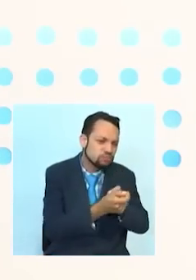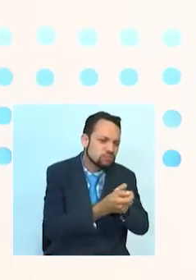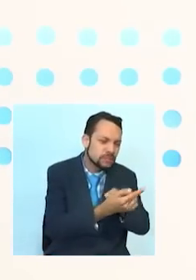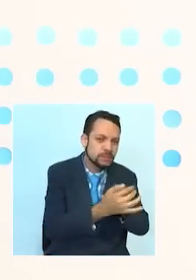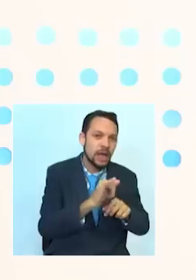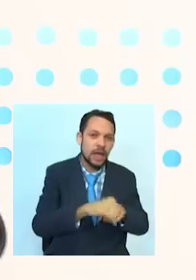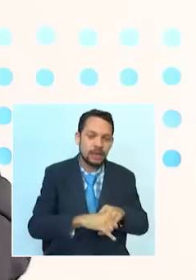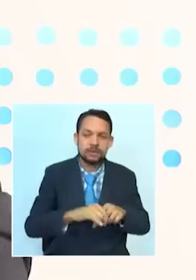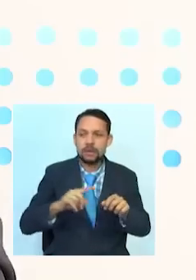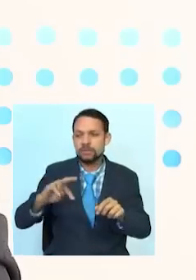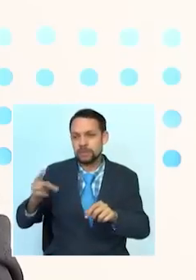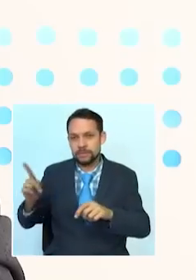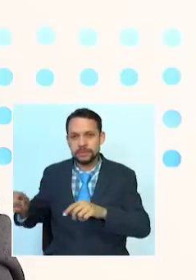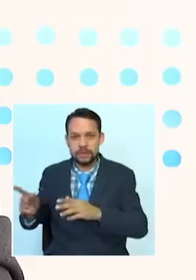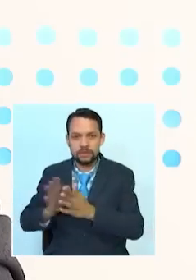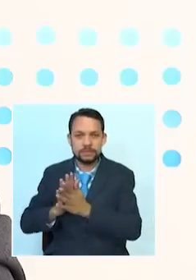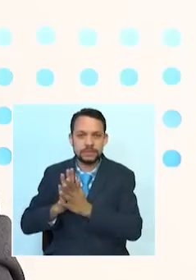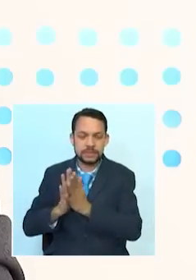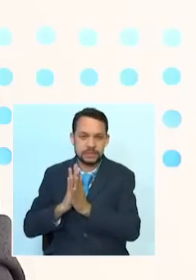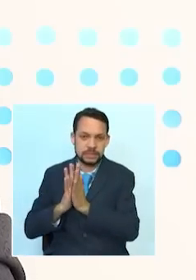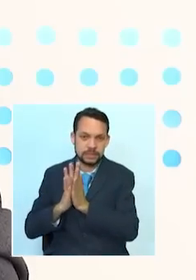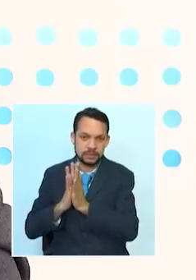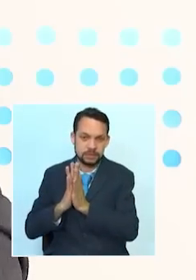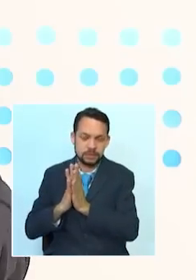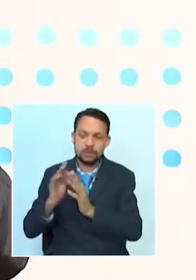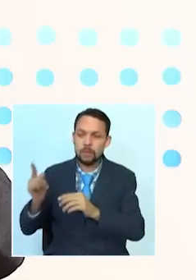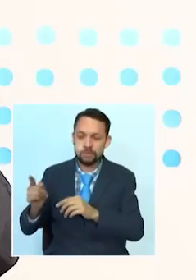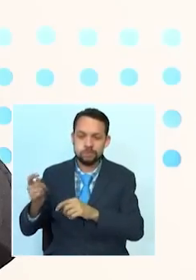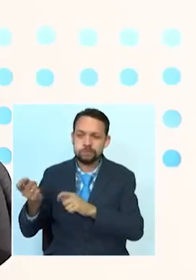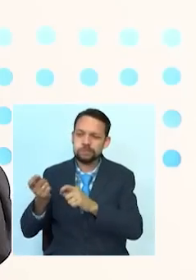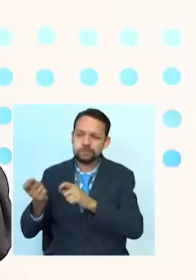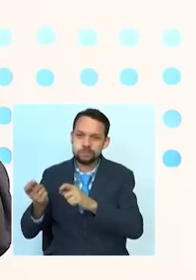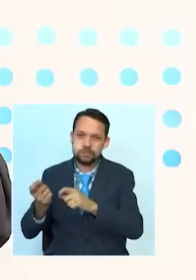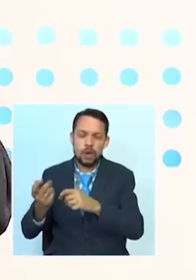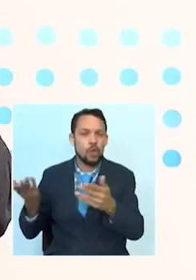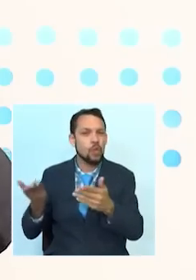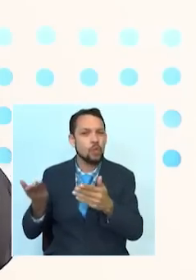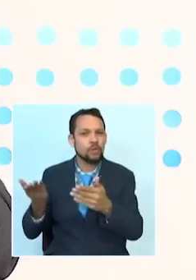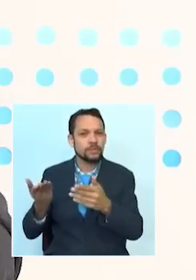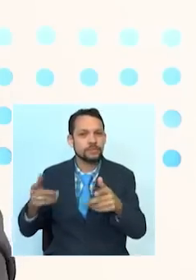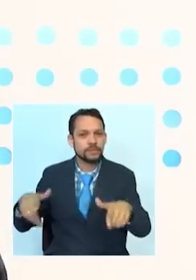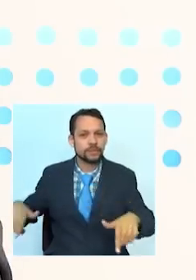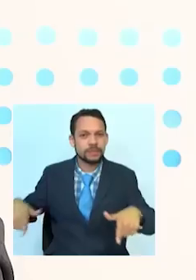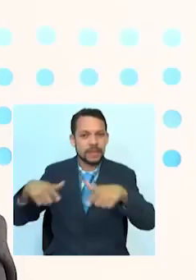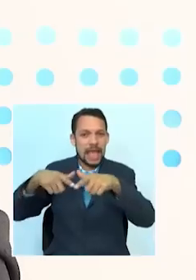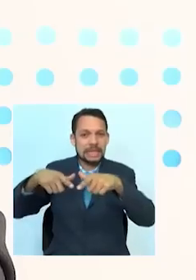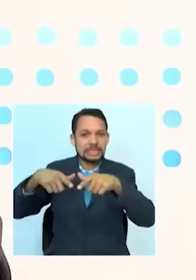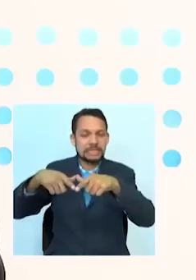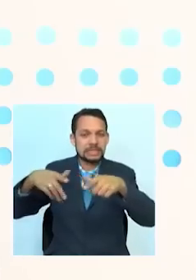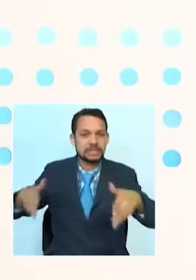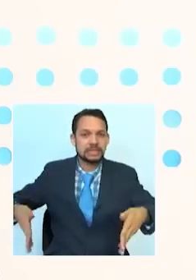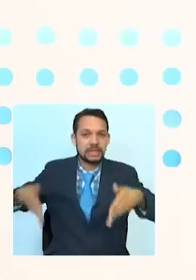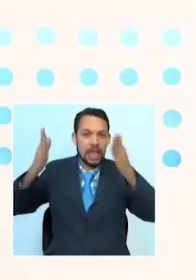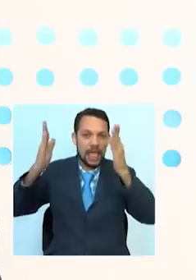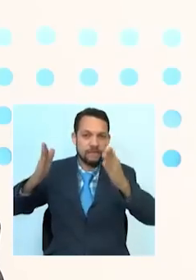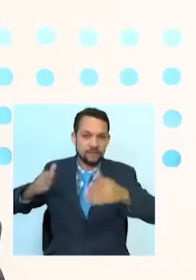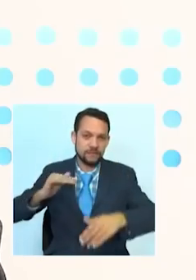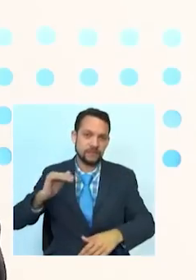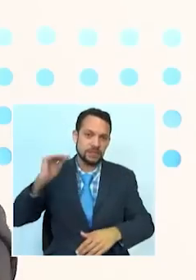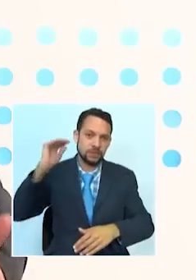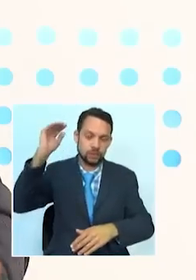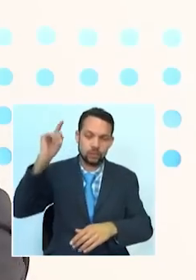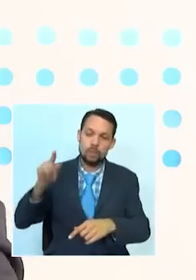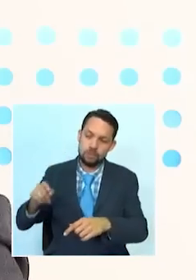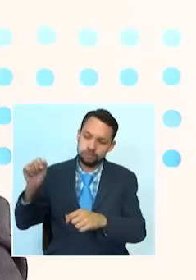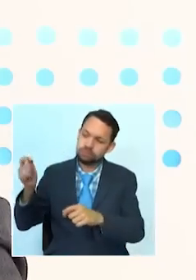pues tienen la posibilidad con el Dr Álvaro Augusto suluaga rojas a un lado de un edificio muy conocido en manizales que es el edificio del triángulo